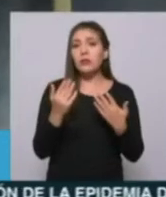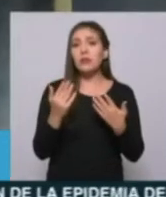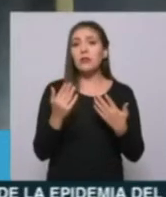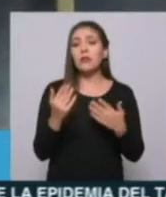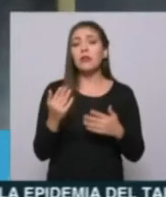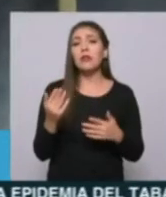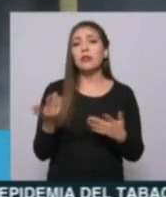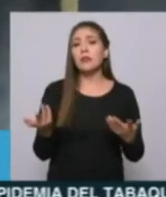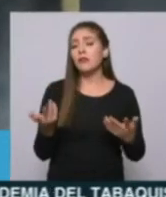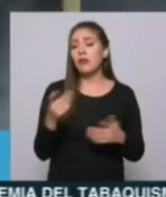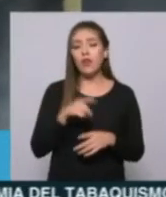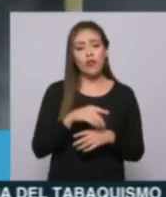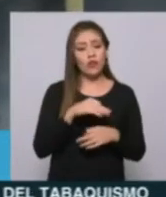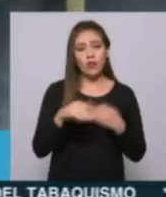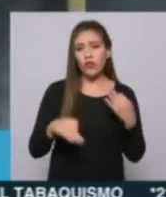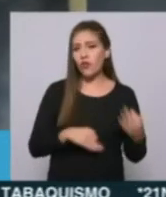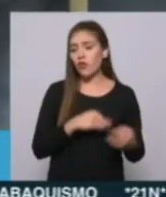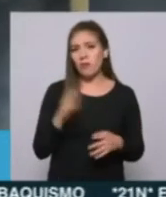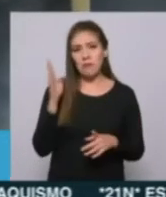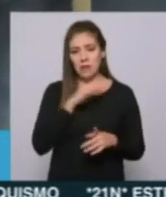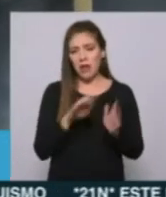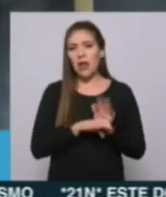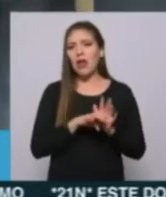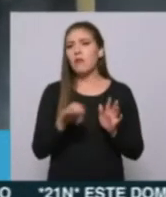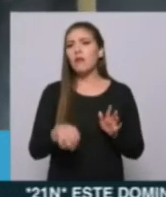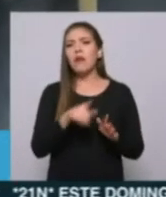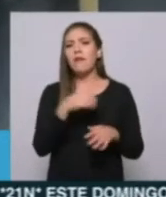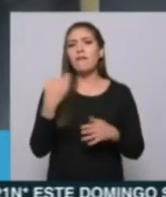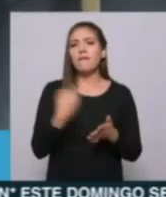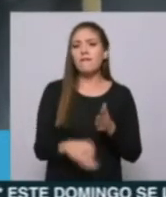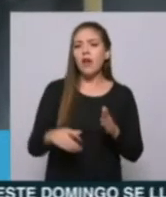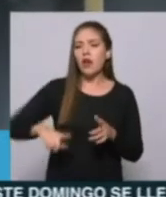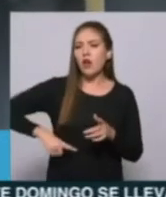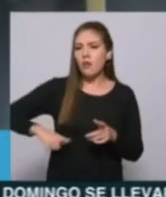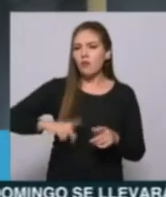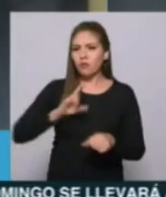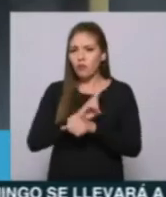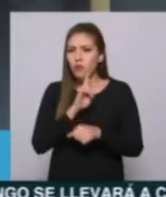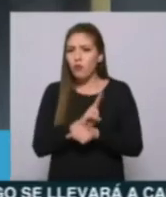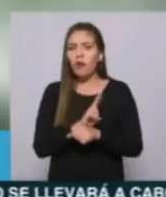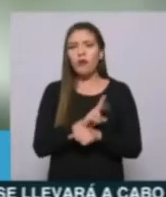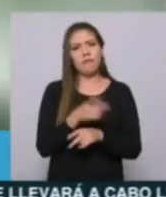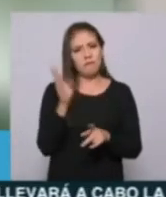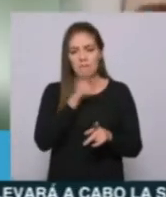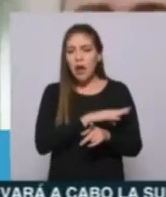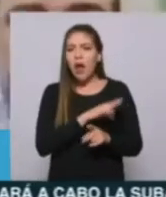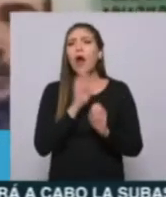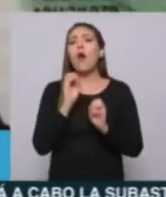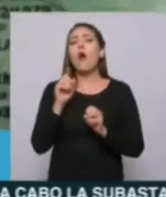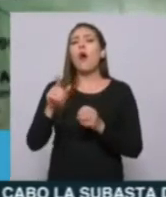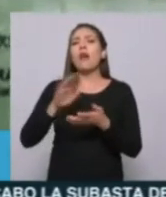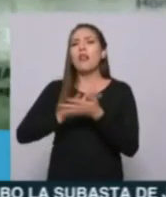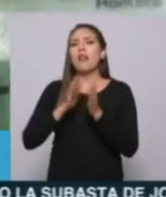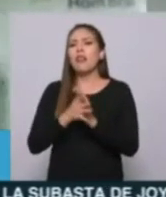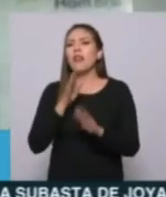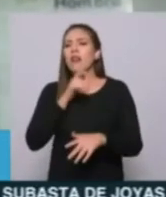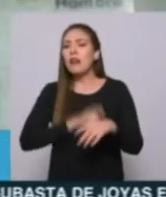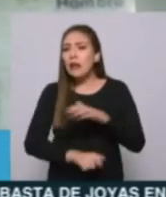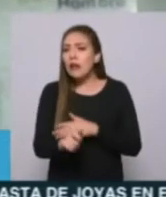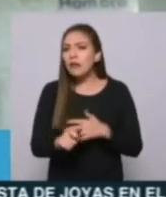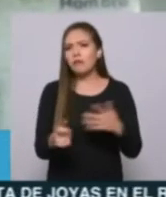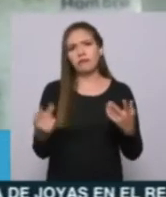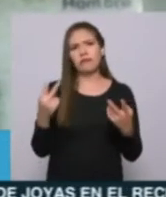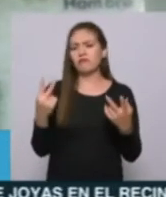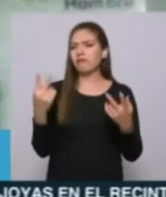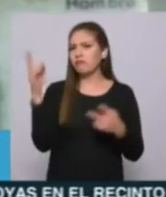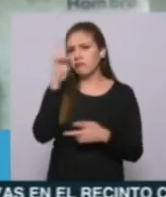digamos, la conclusión es mala, por negligencia o por corrupción. Lo que es un hecho tajante